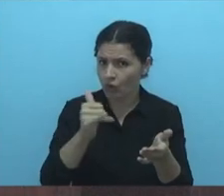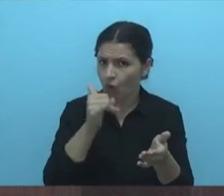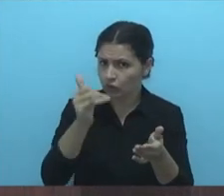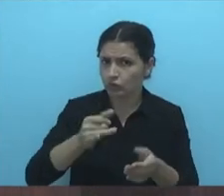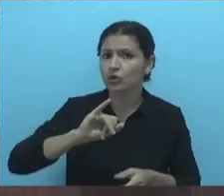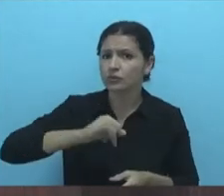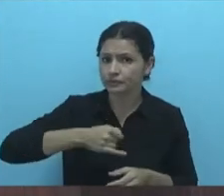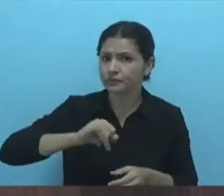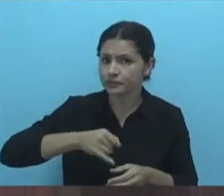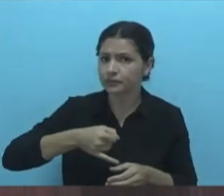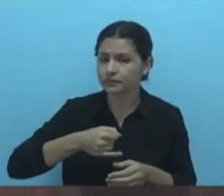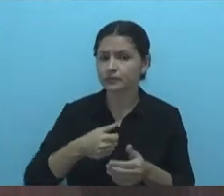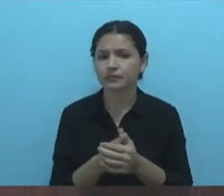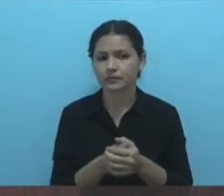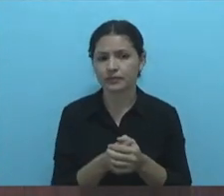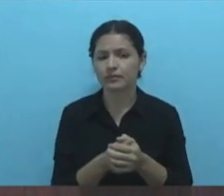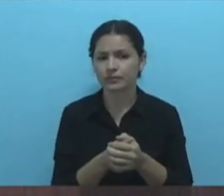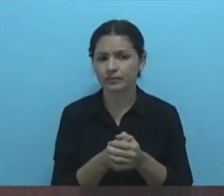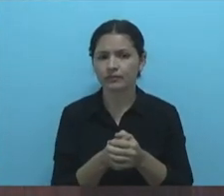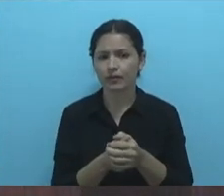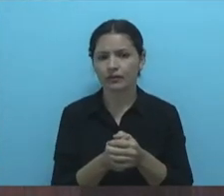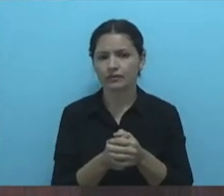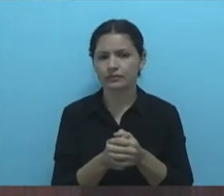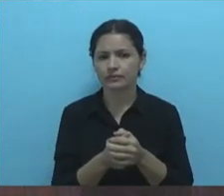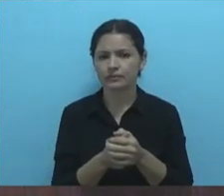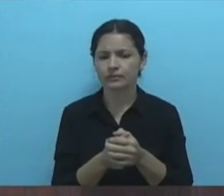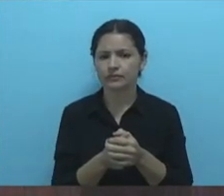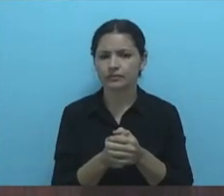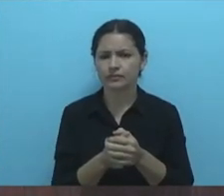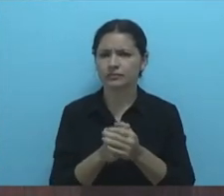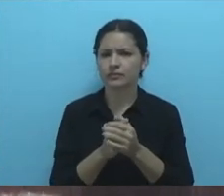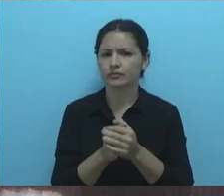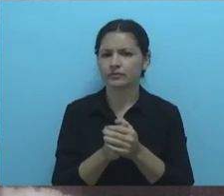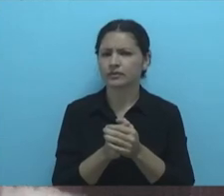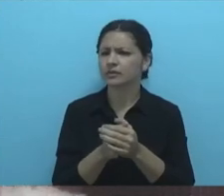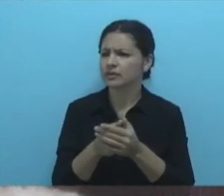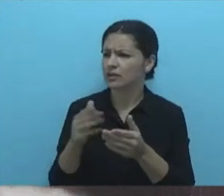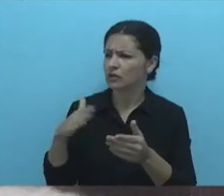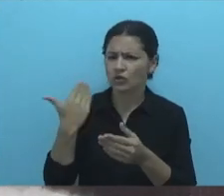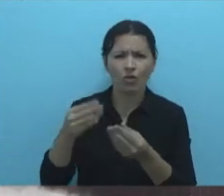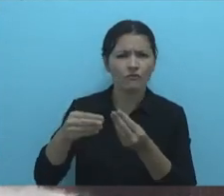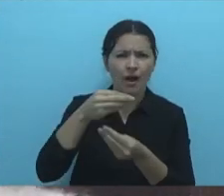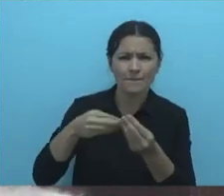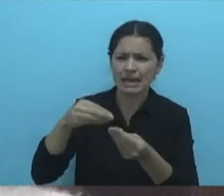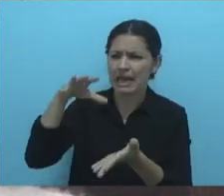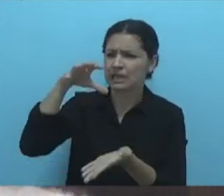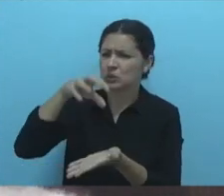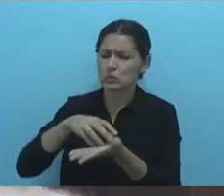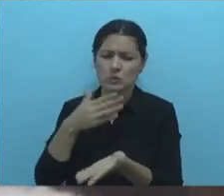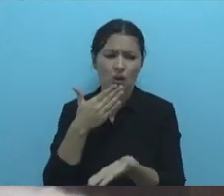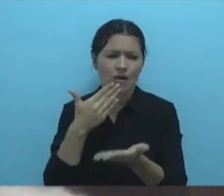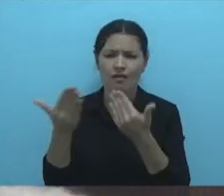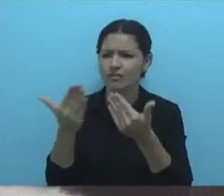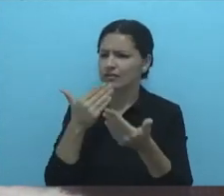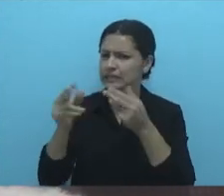mediatizado no haya sido parte de las conversaciones en cada una de nuestras familias en cada una de las instituciones hemos hablado